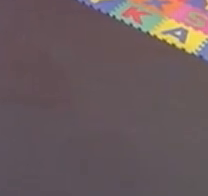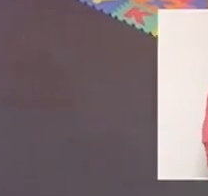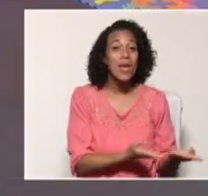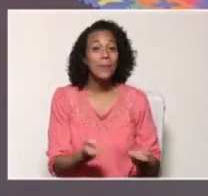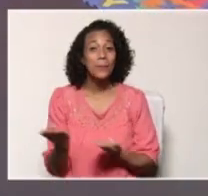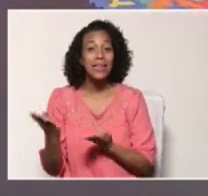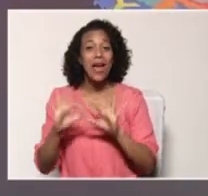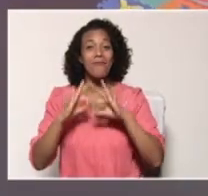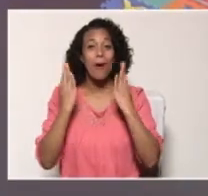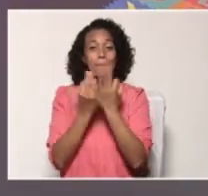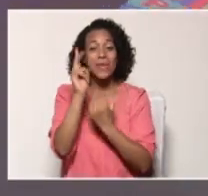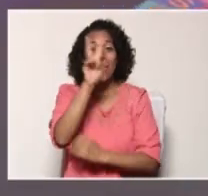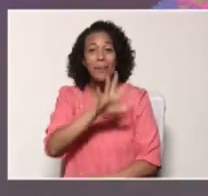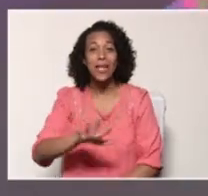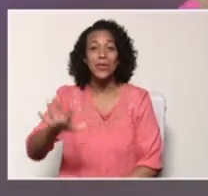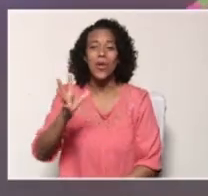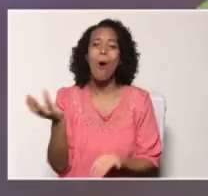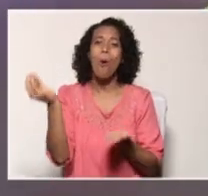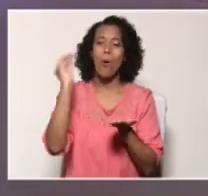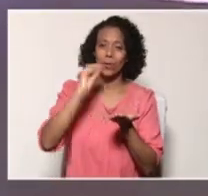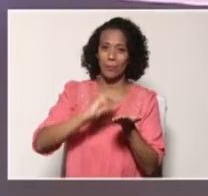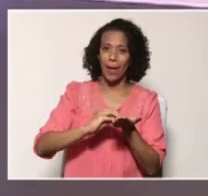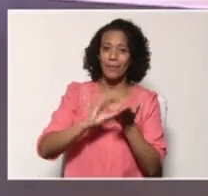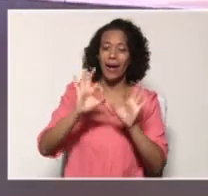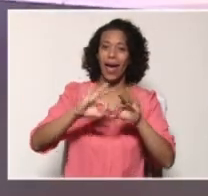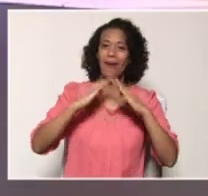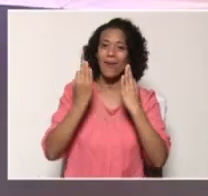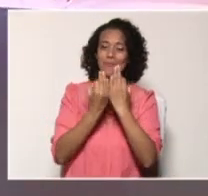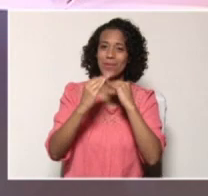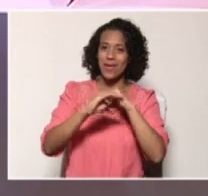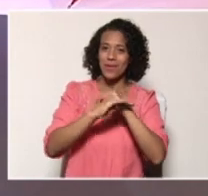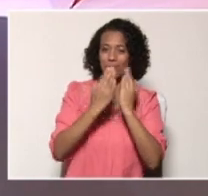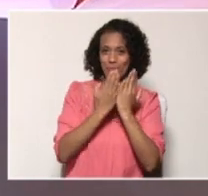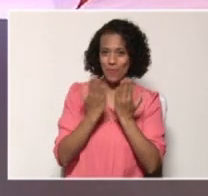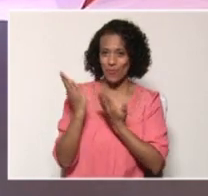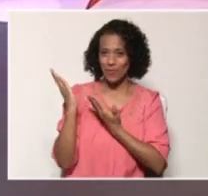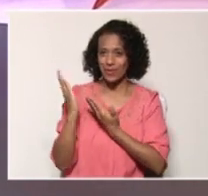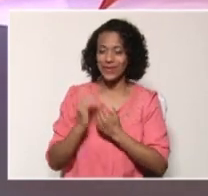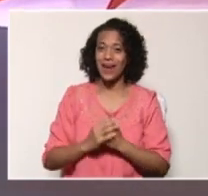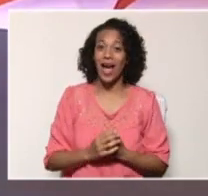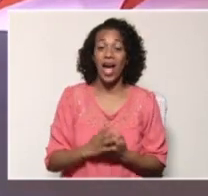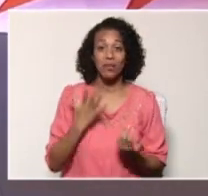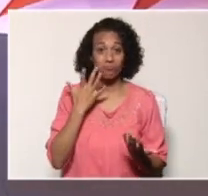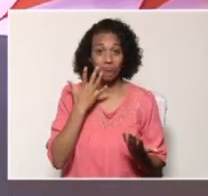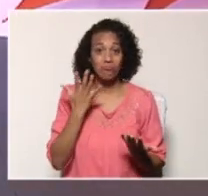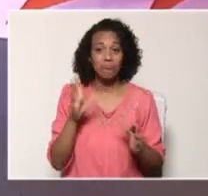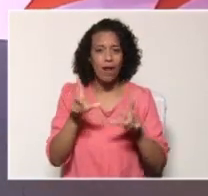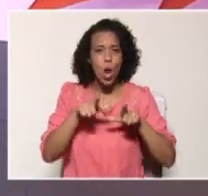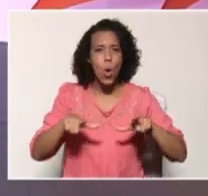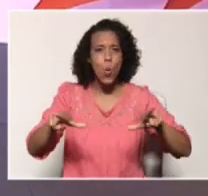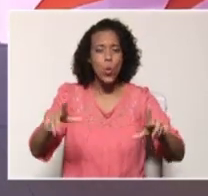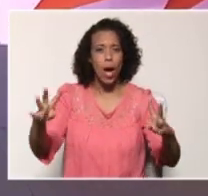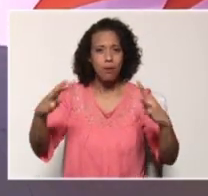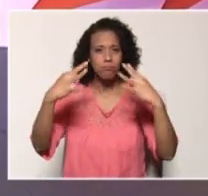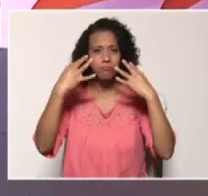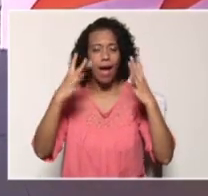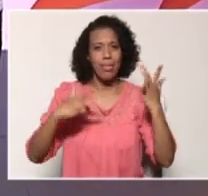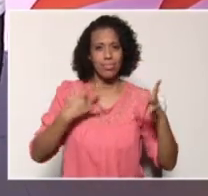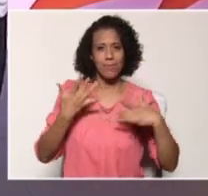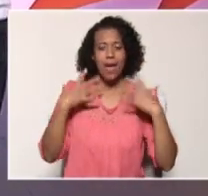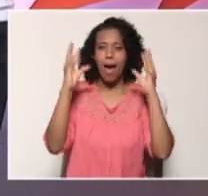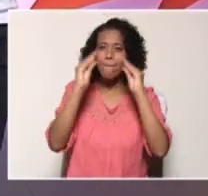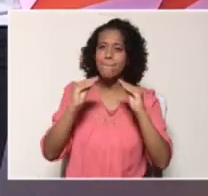Bienvenida, querida familia venezolana, una vez más a Cada Familia Una Escuela, el espacio para desarrollar